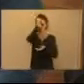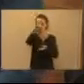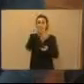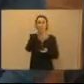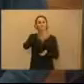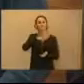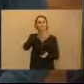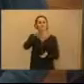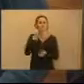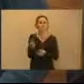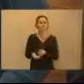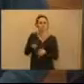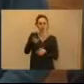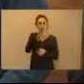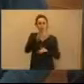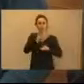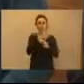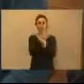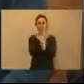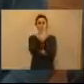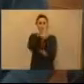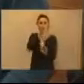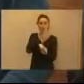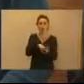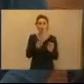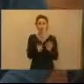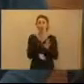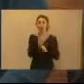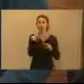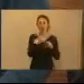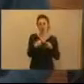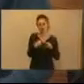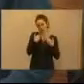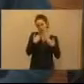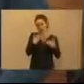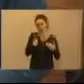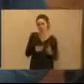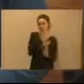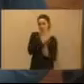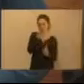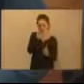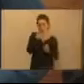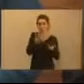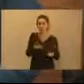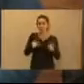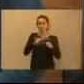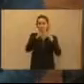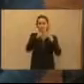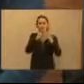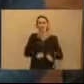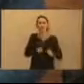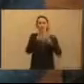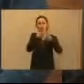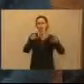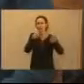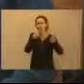que involucrándose en que el conocimiento generado sirva para la elaboración de políticas. En este caso, nos referimos al estudio titulado La aparición y abundancia